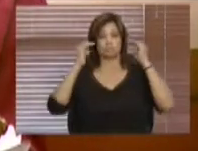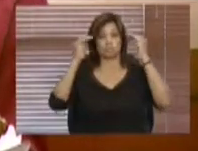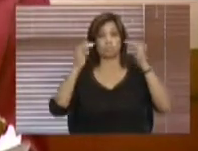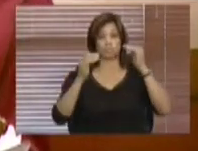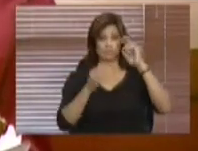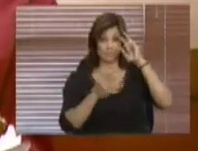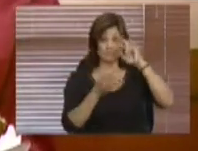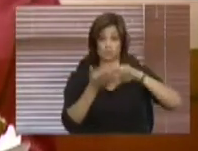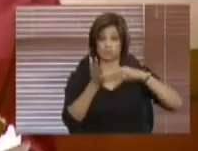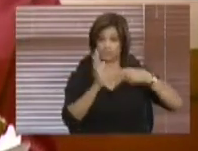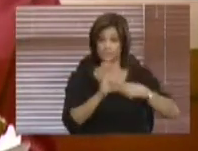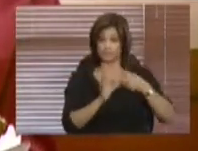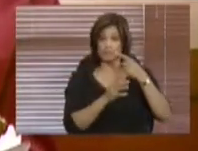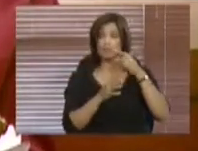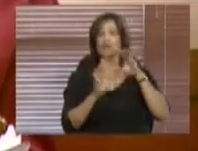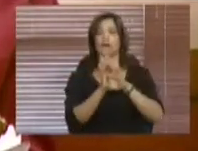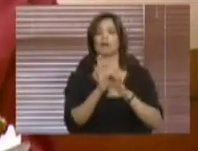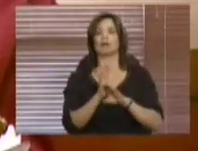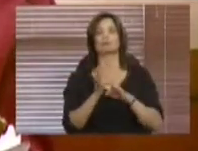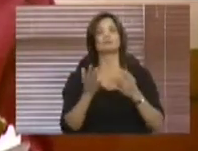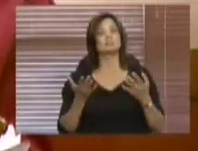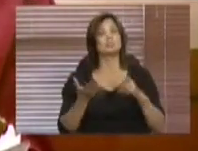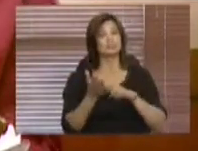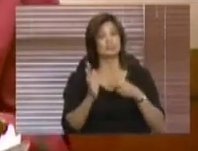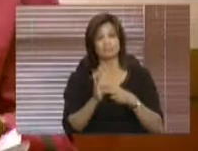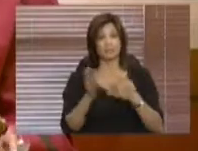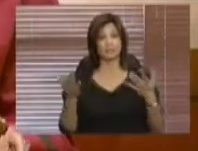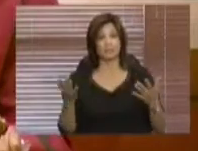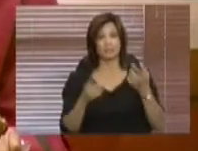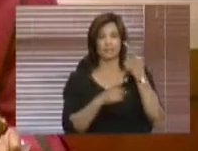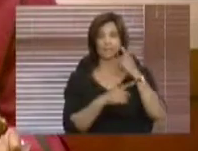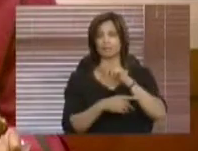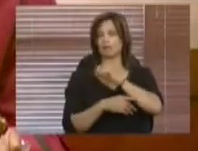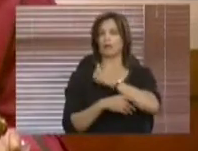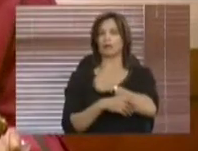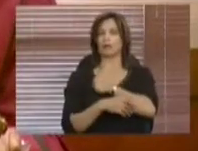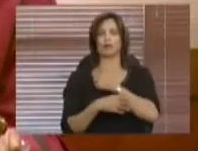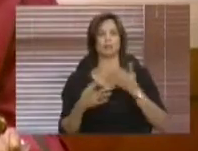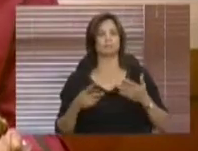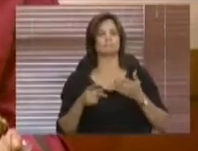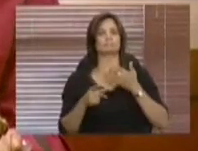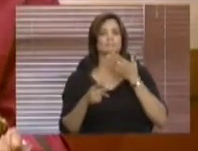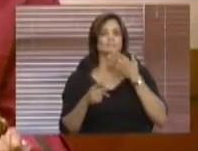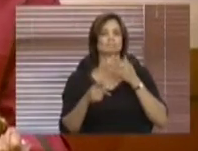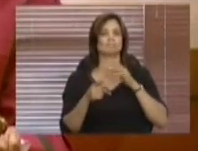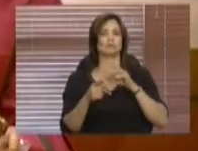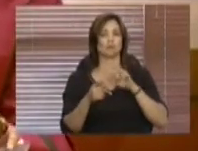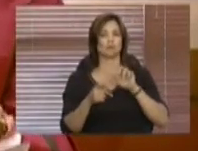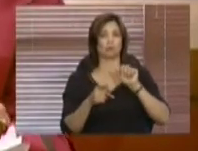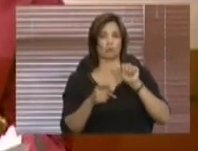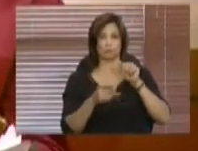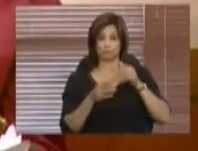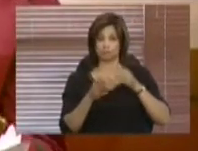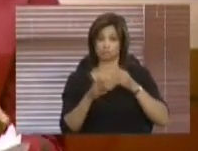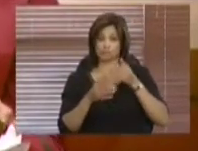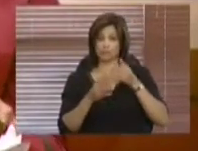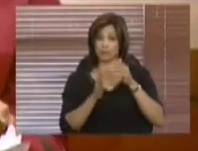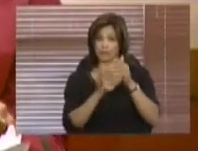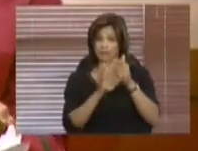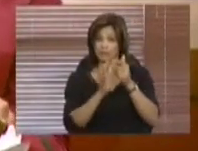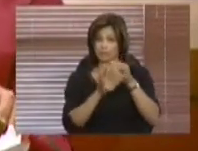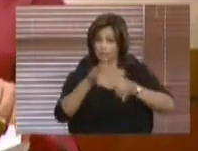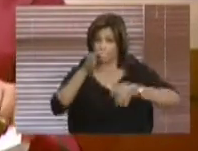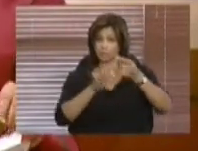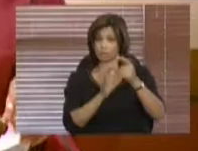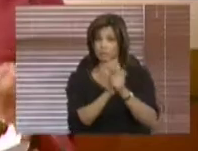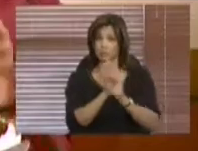de la Constitución. Ello constituiría una conducta que subvierte el orden constitucional y es por ello